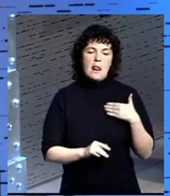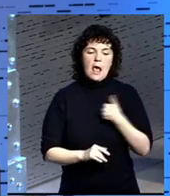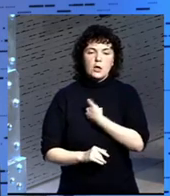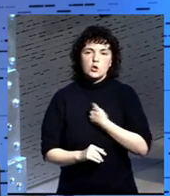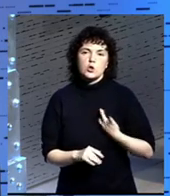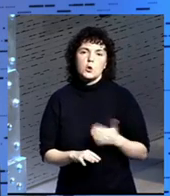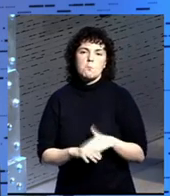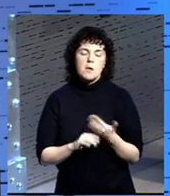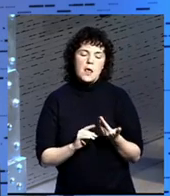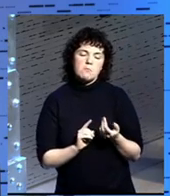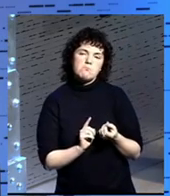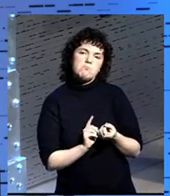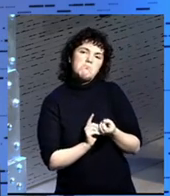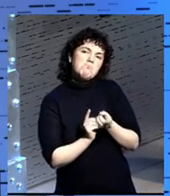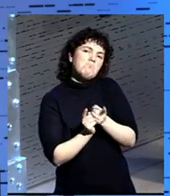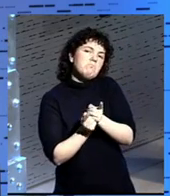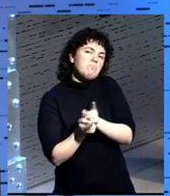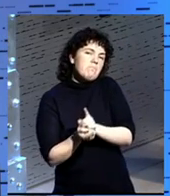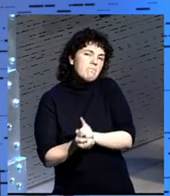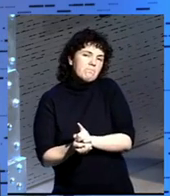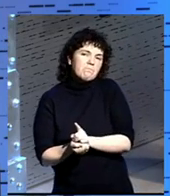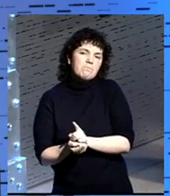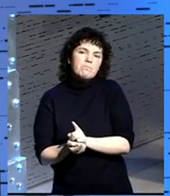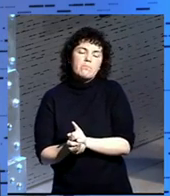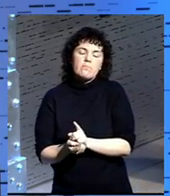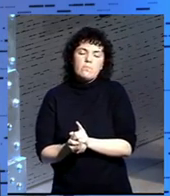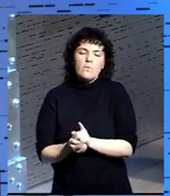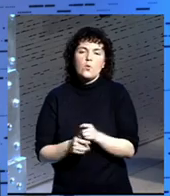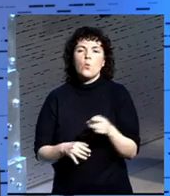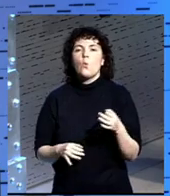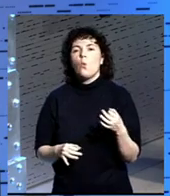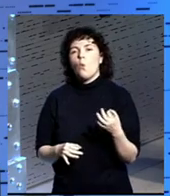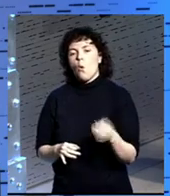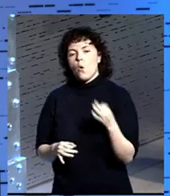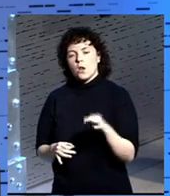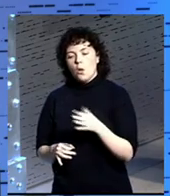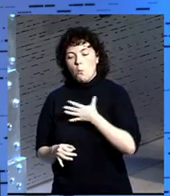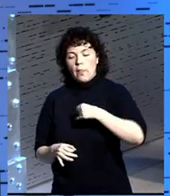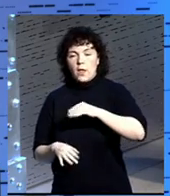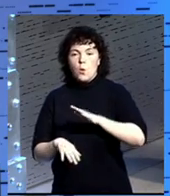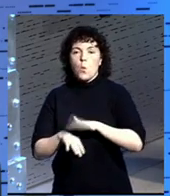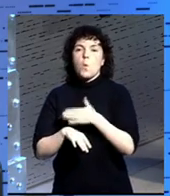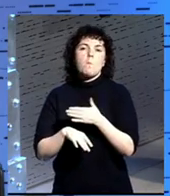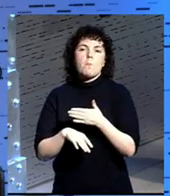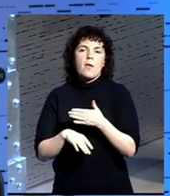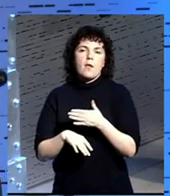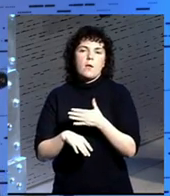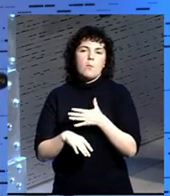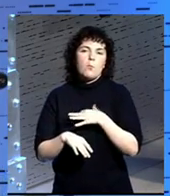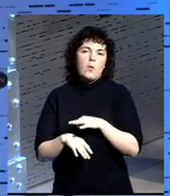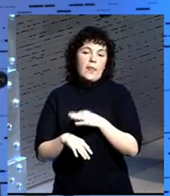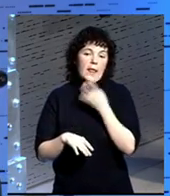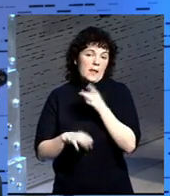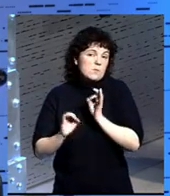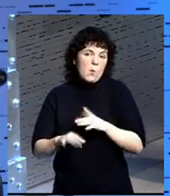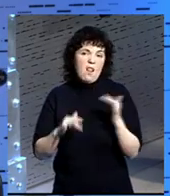cambie significativamente el paradigma, pues los únicos que podríamos ser culpables de eso sería como en un partido de